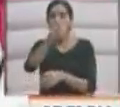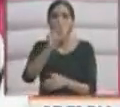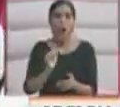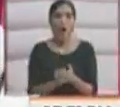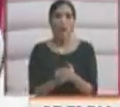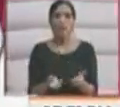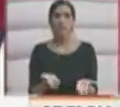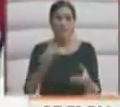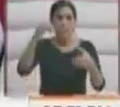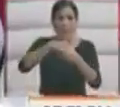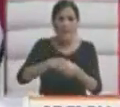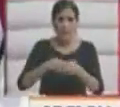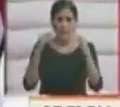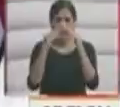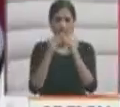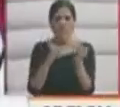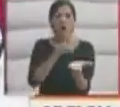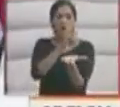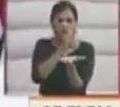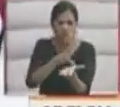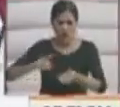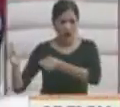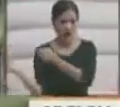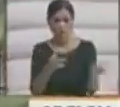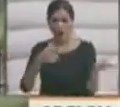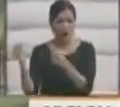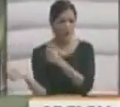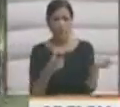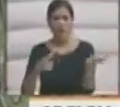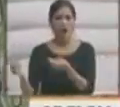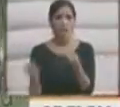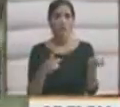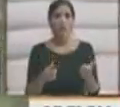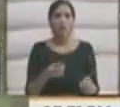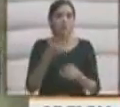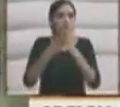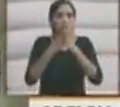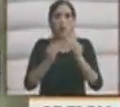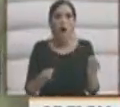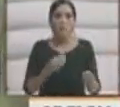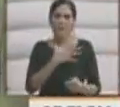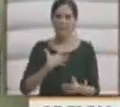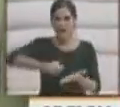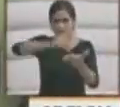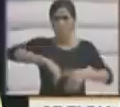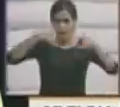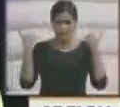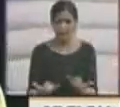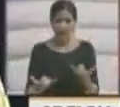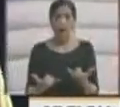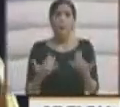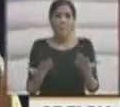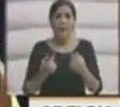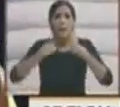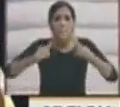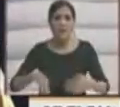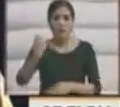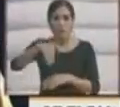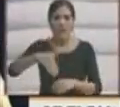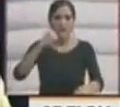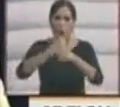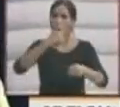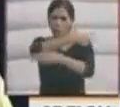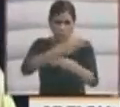están desalojando. Les sacan sus porotos. Le están haciendo de todo porque quieren que firmen ya para que pierdan sus derechos laborales.